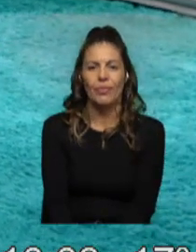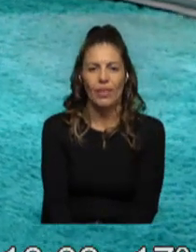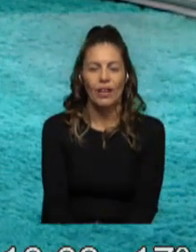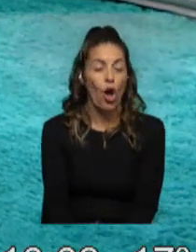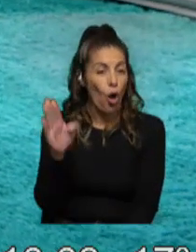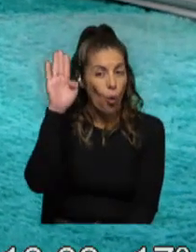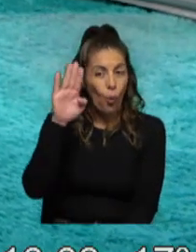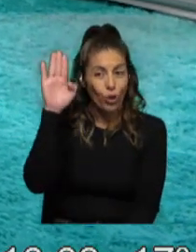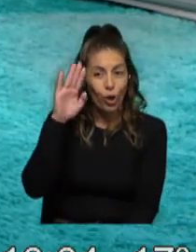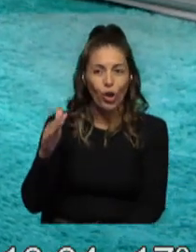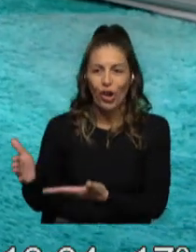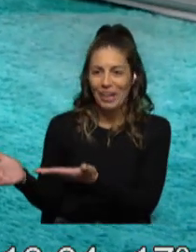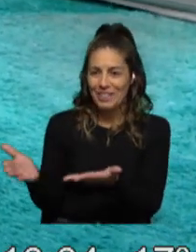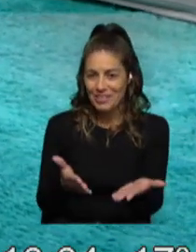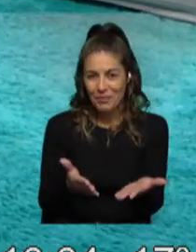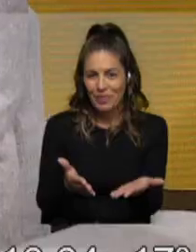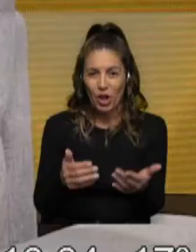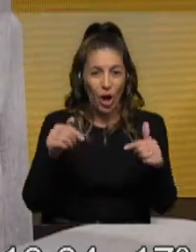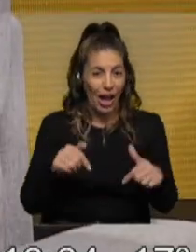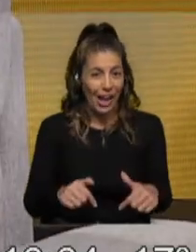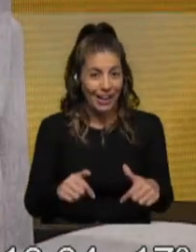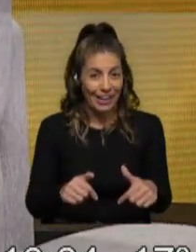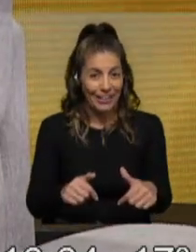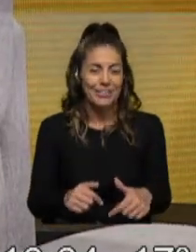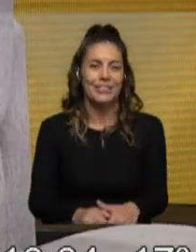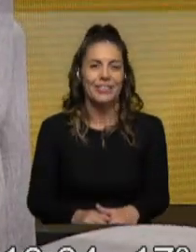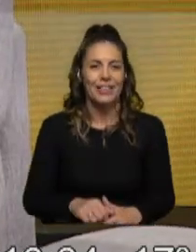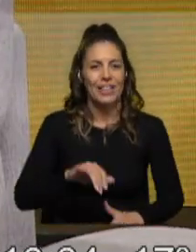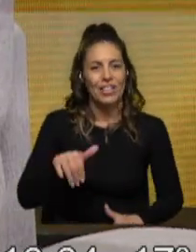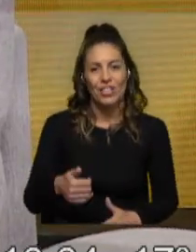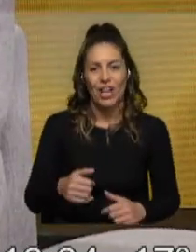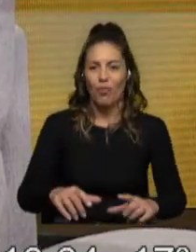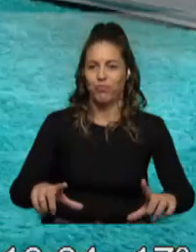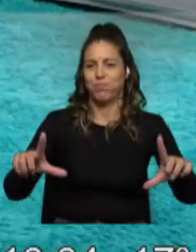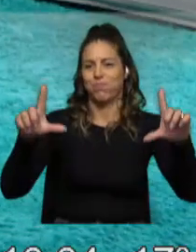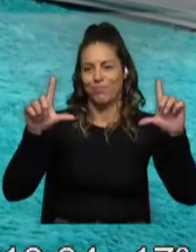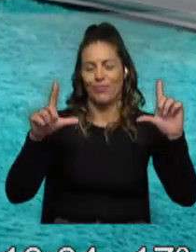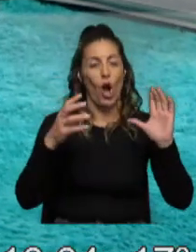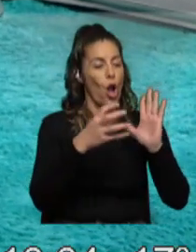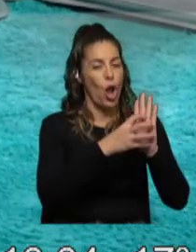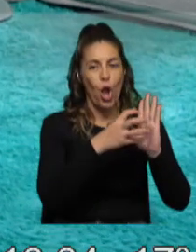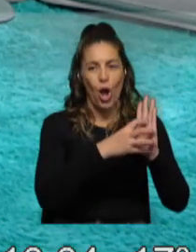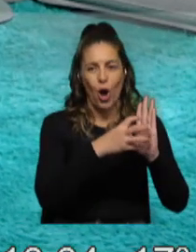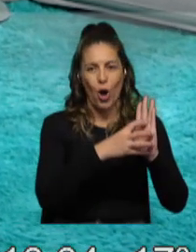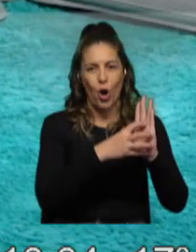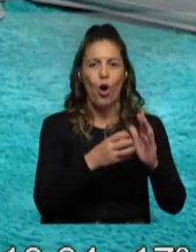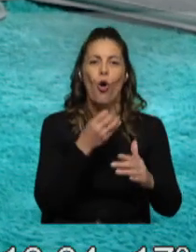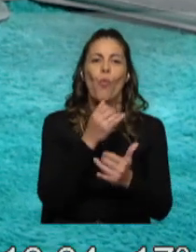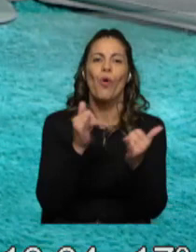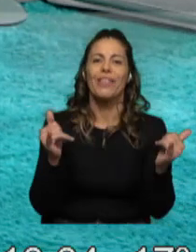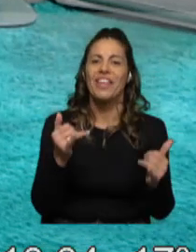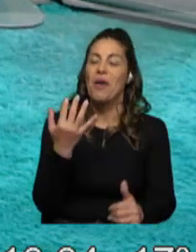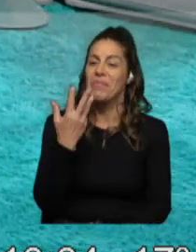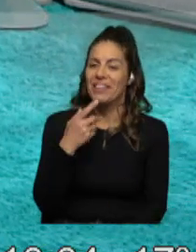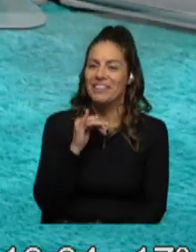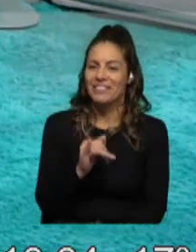honor recibirlo, abrir el consultorio que ya tiene su propio logo. Bienvenido, Russo. Bueno, buenos días. Sí, ya